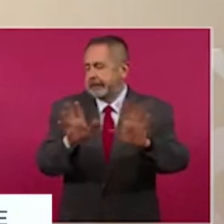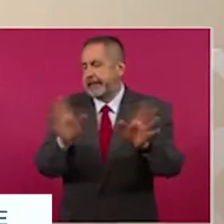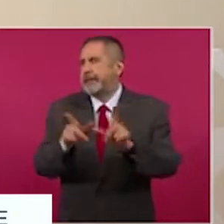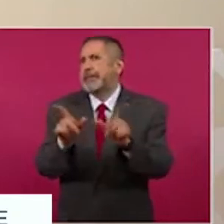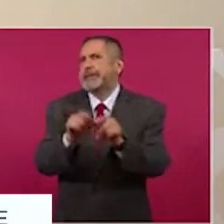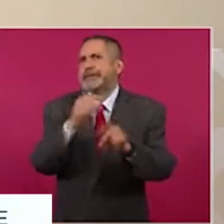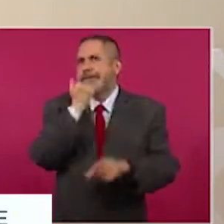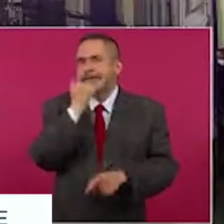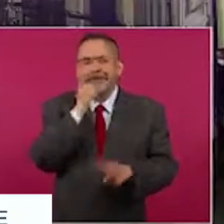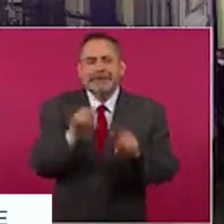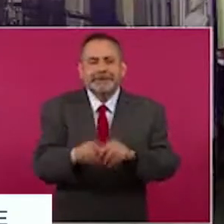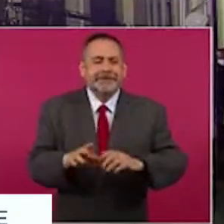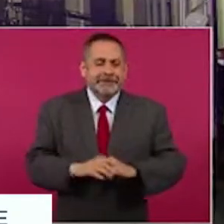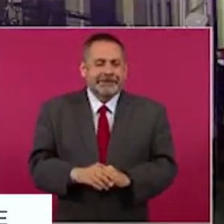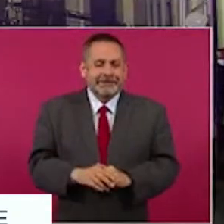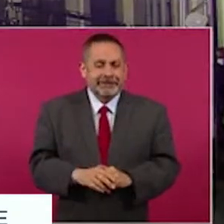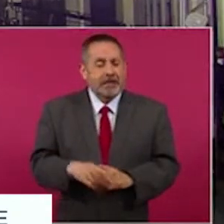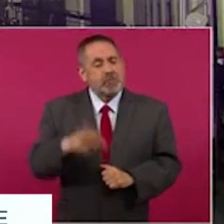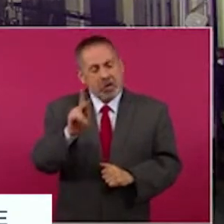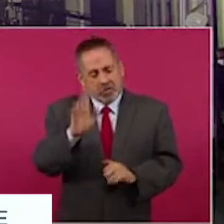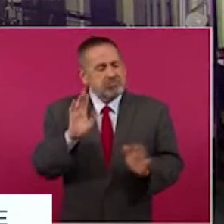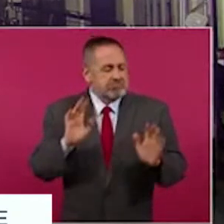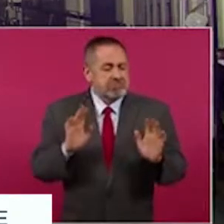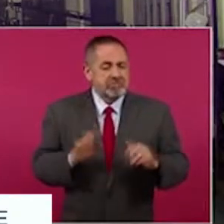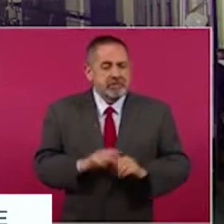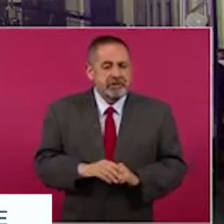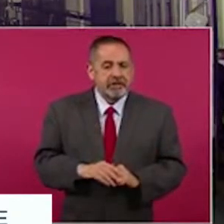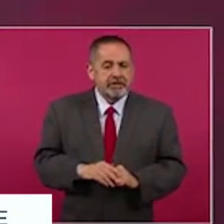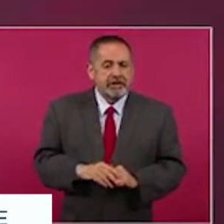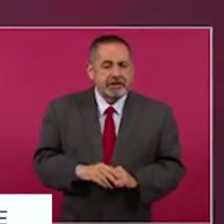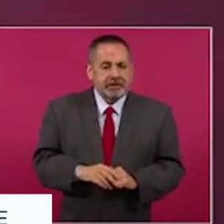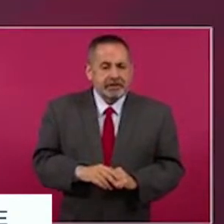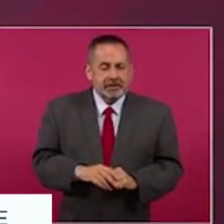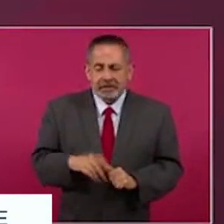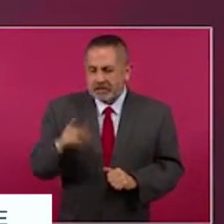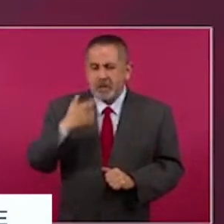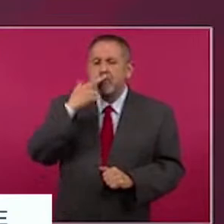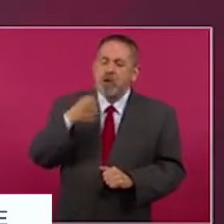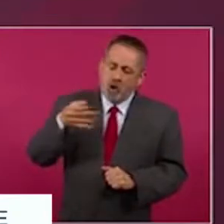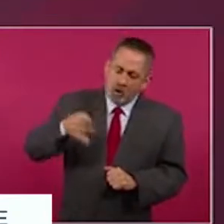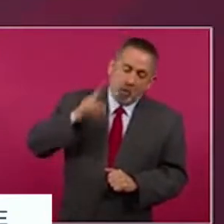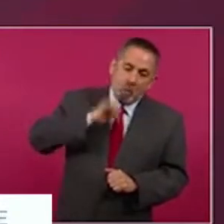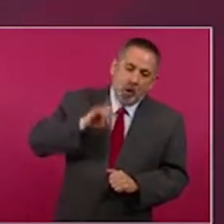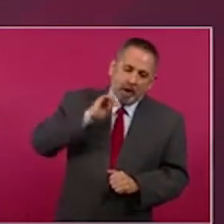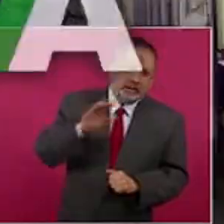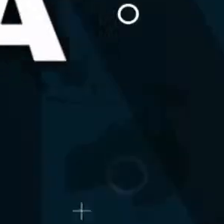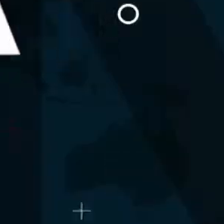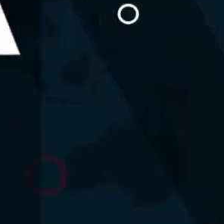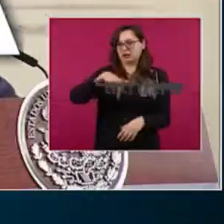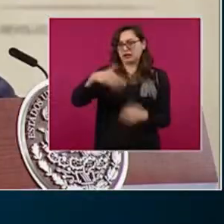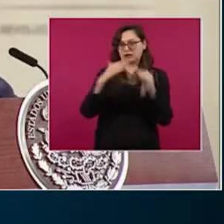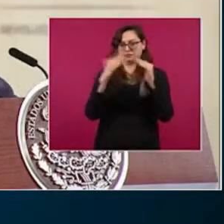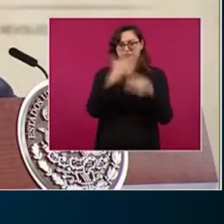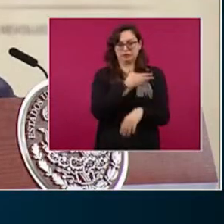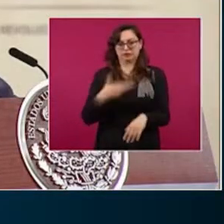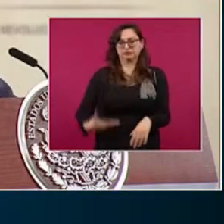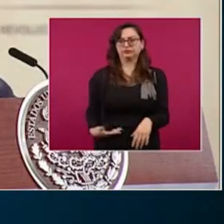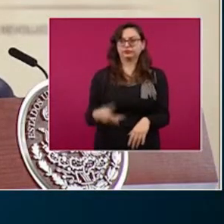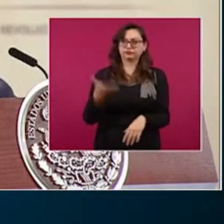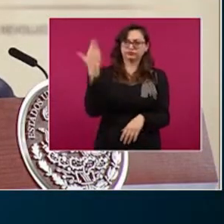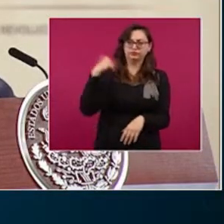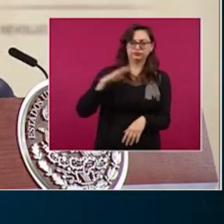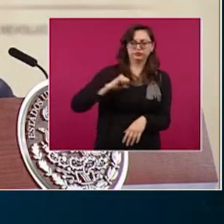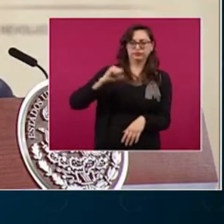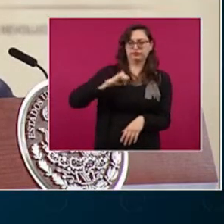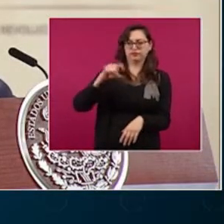decir. Se perdió. Pero son una garantía las mujeres. Y en otro tema,